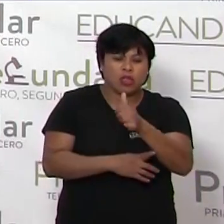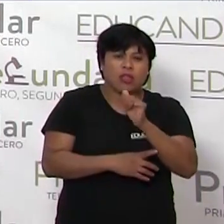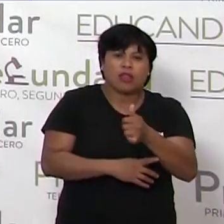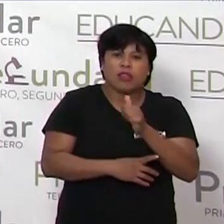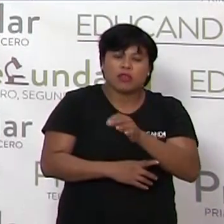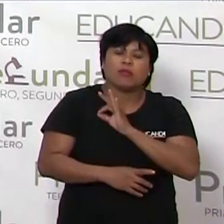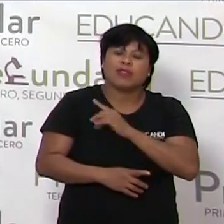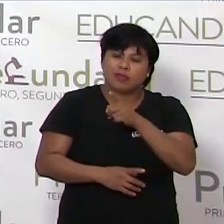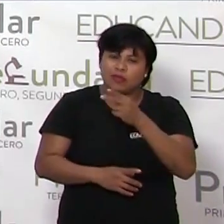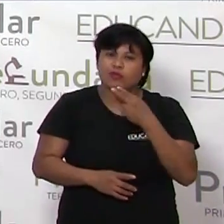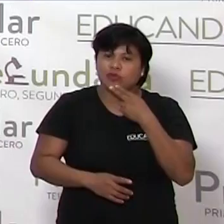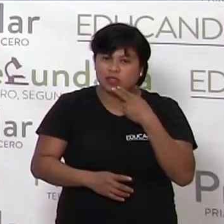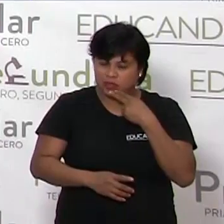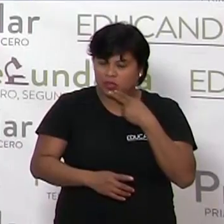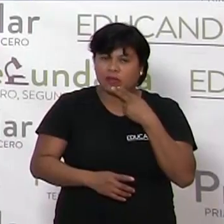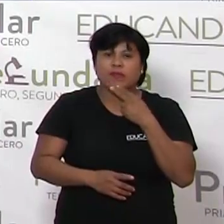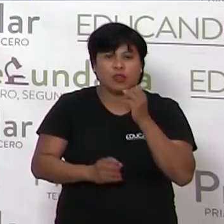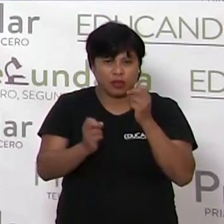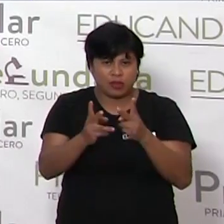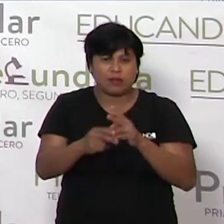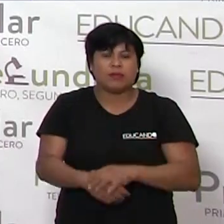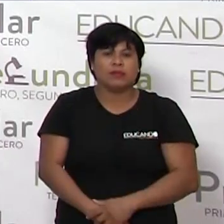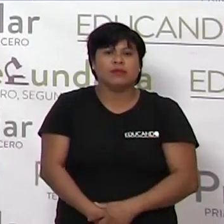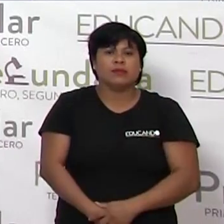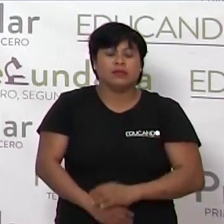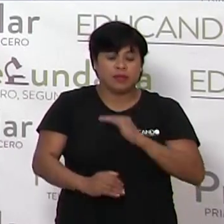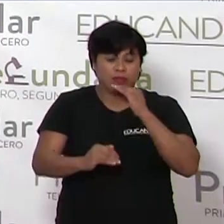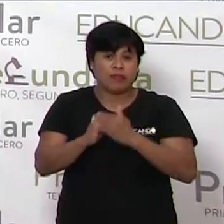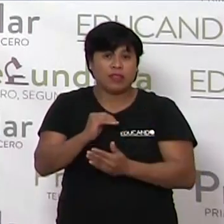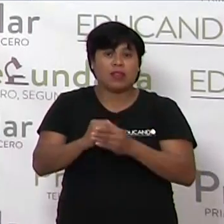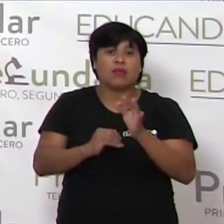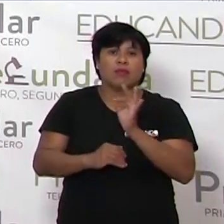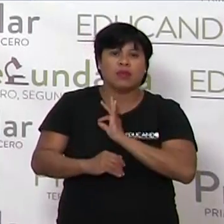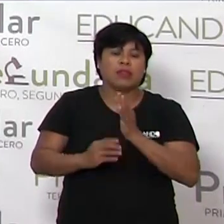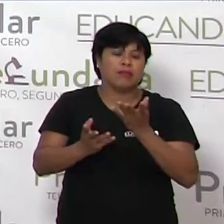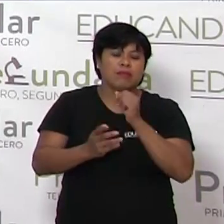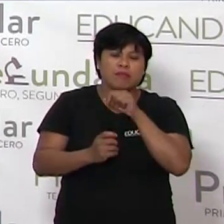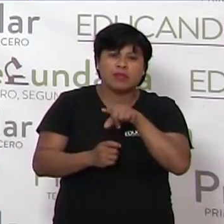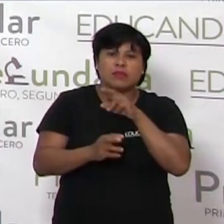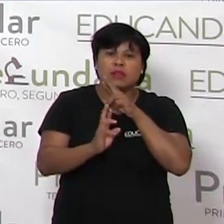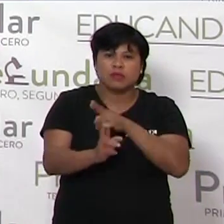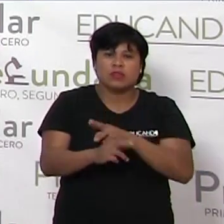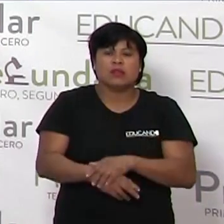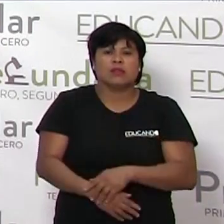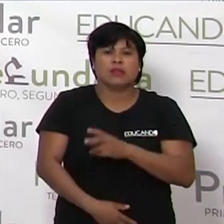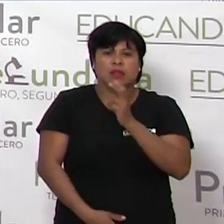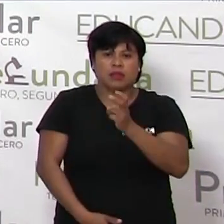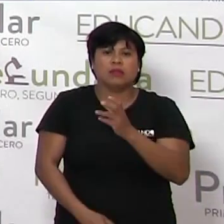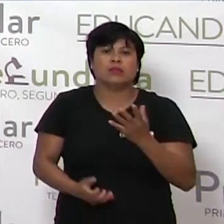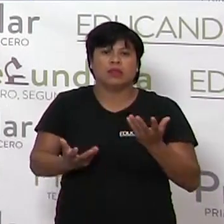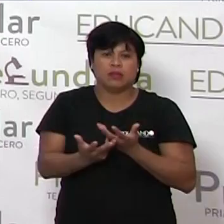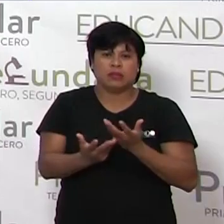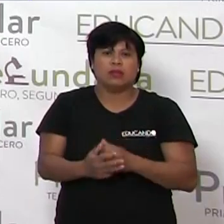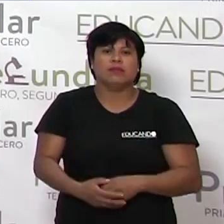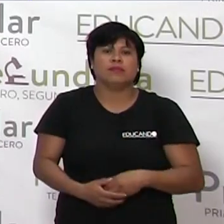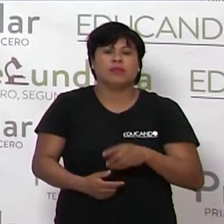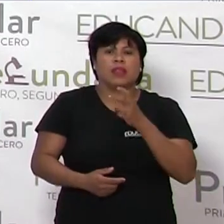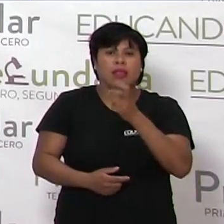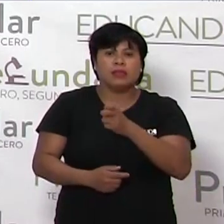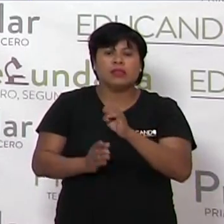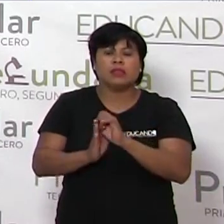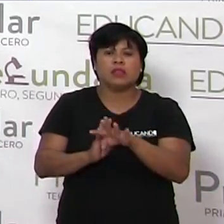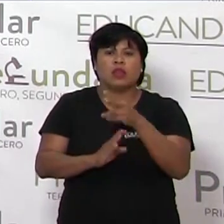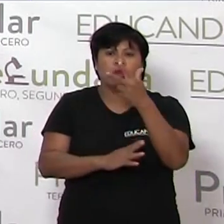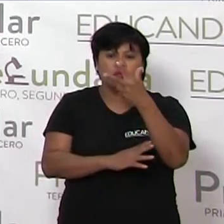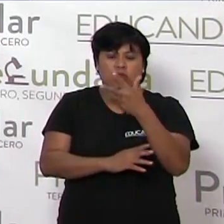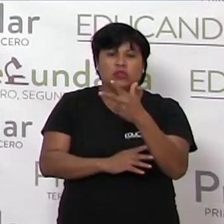son estas otras estrategias que puedes estar utilizando, ¿sale? Al final de cuentas te va a dar el mismo resultado, pero es cuestión de adivinarlas.